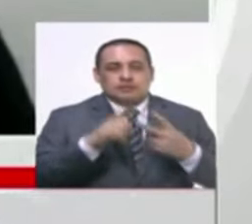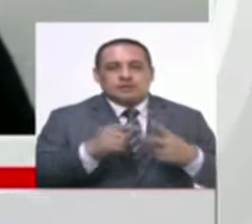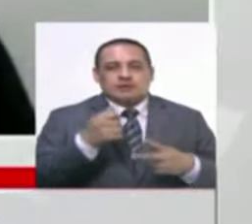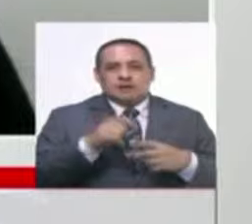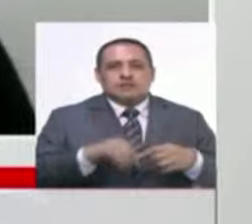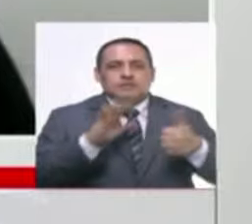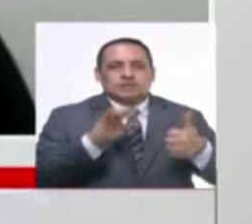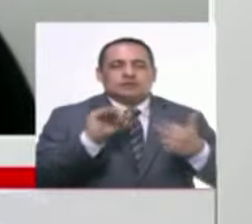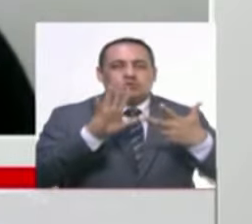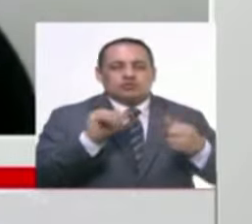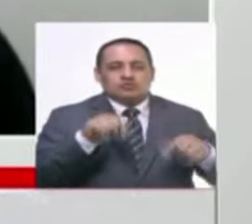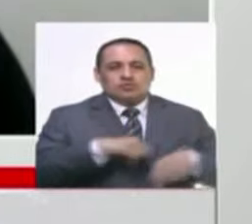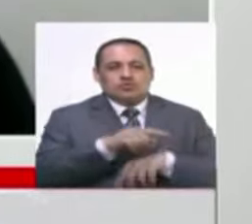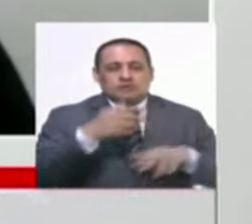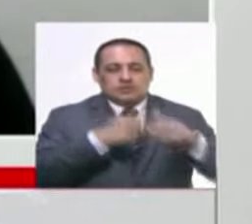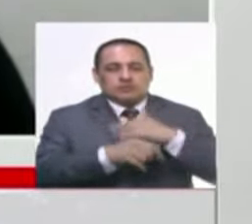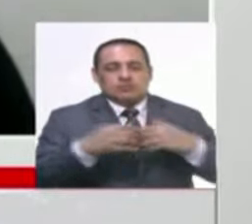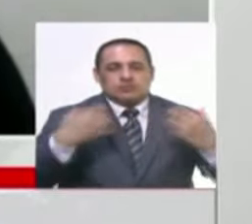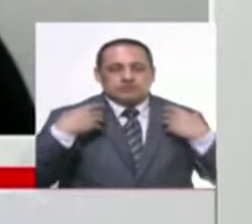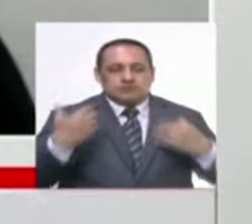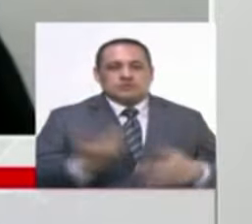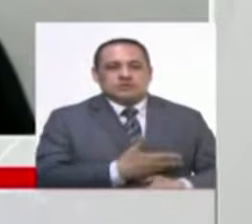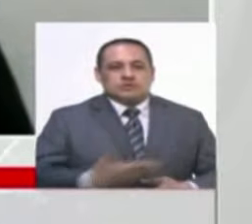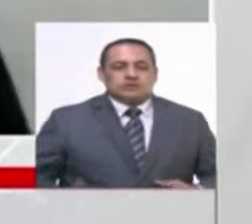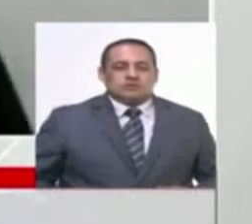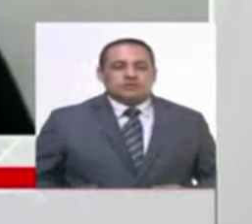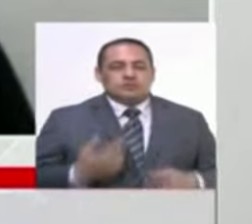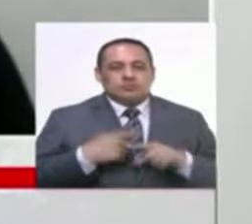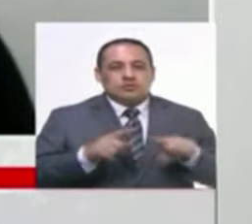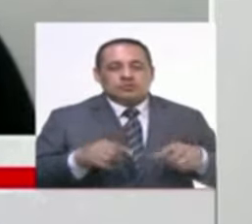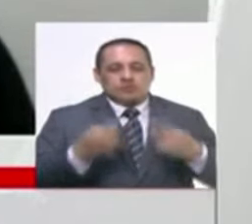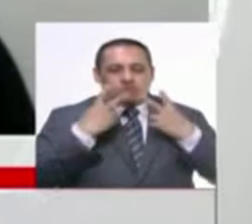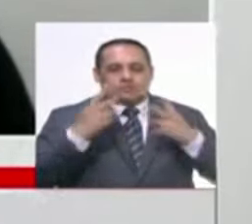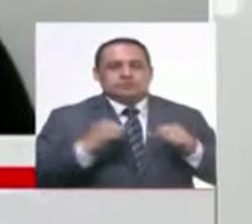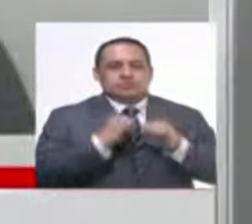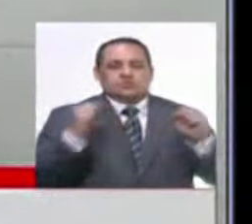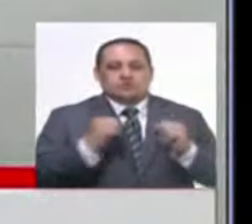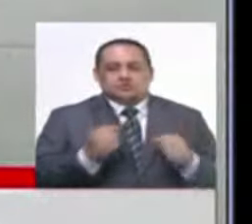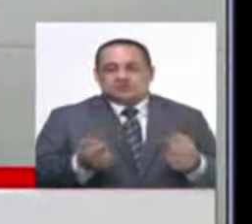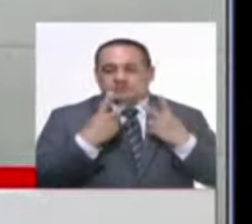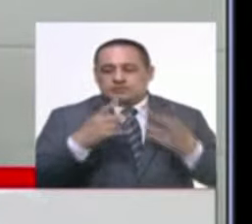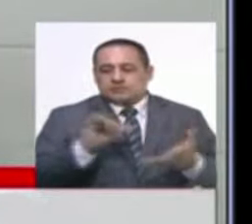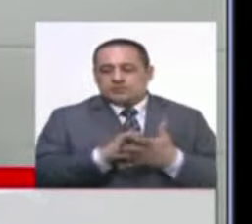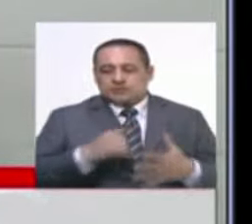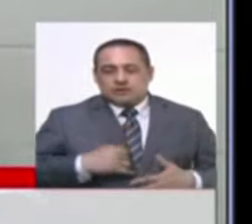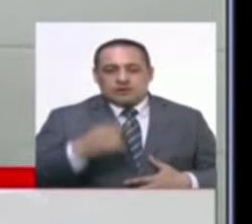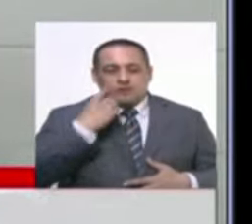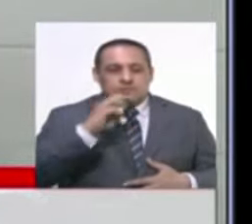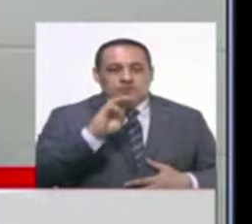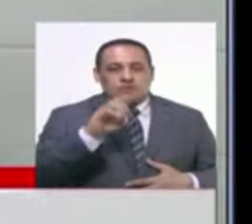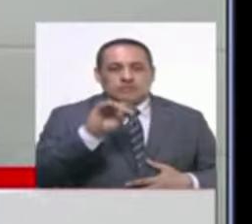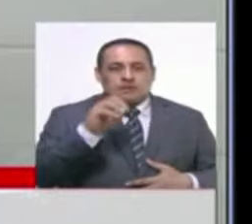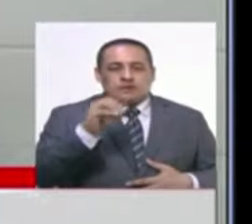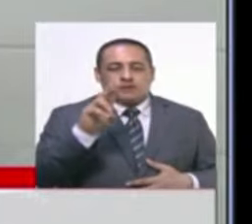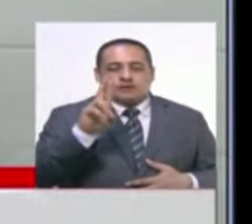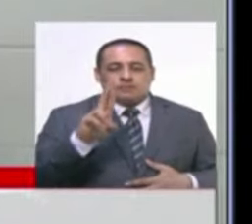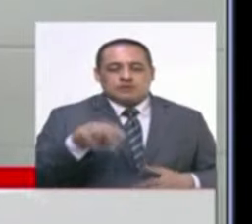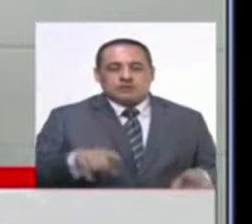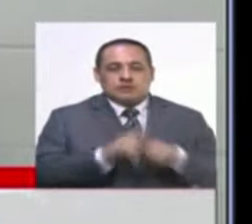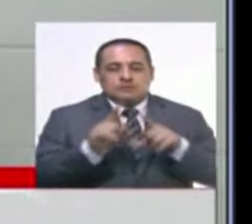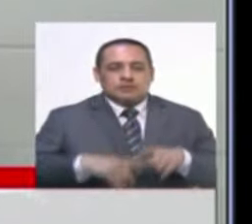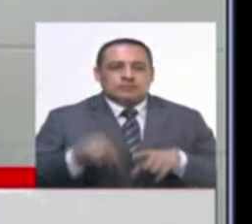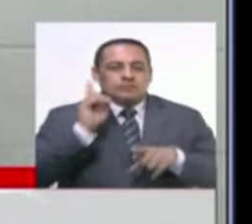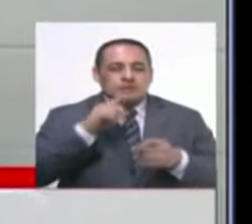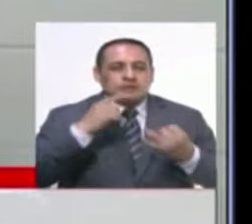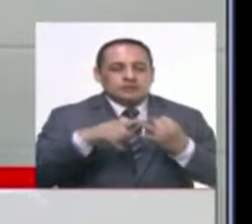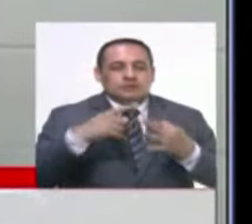de 6 o 8 horas dentro del despacho presidencial. Por eso es que me sorprende que el señor Vladimir mienta de una forma,